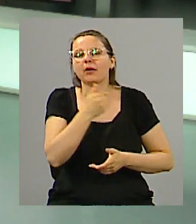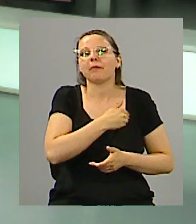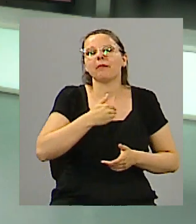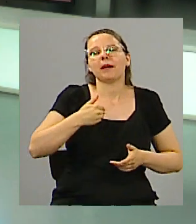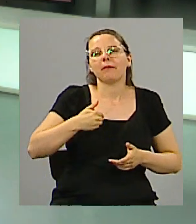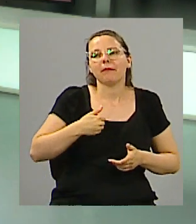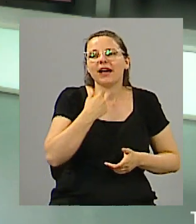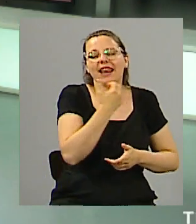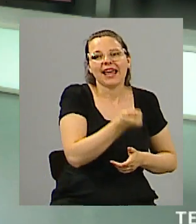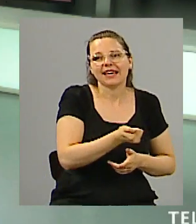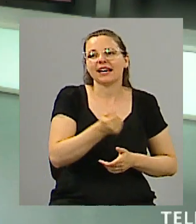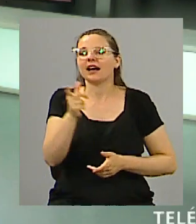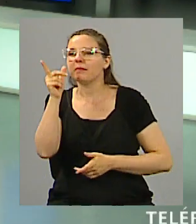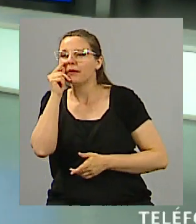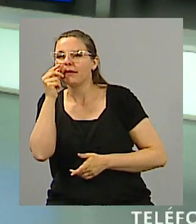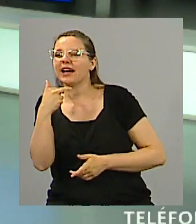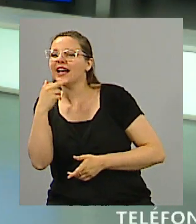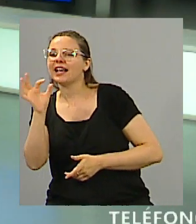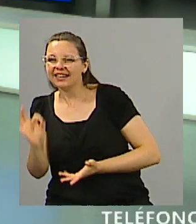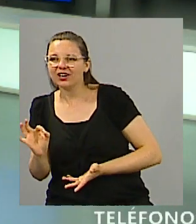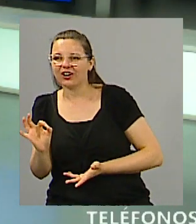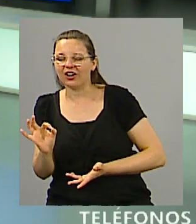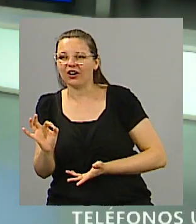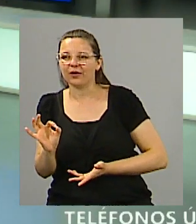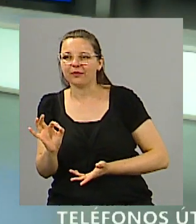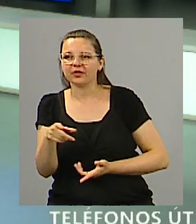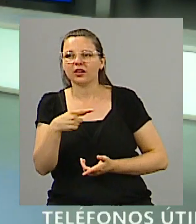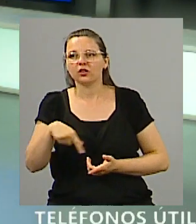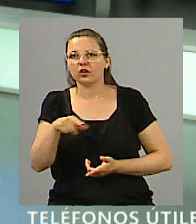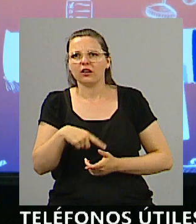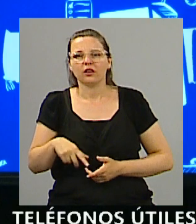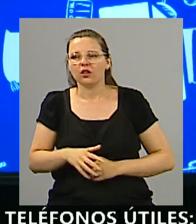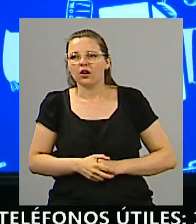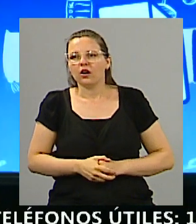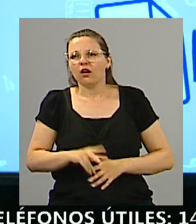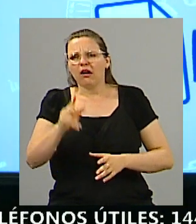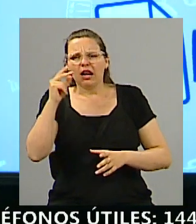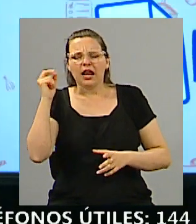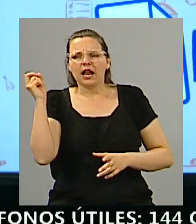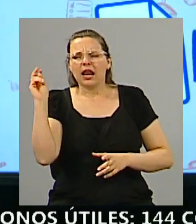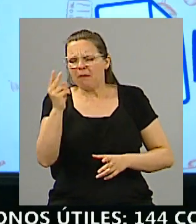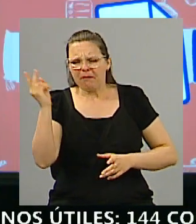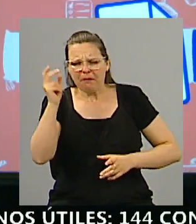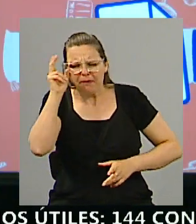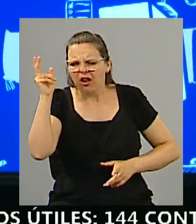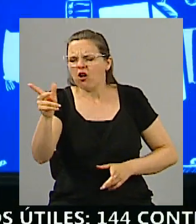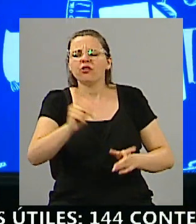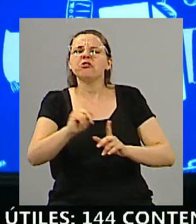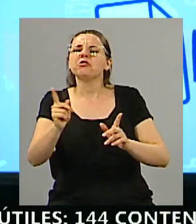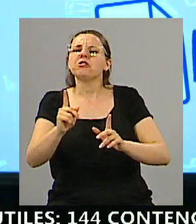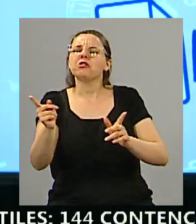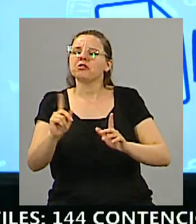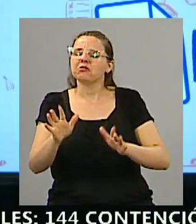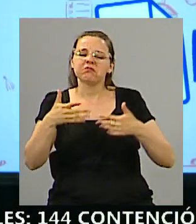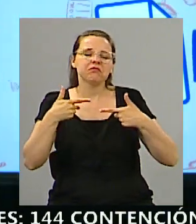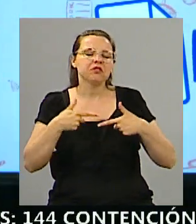vamos en familia. Entonces hacemos como que esto ya no sea el monstruo. Claro. Es algo más con lo que convivimos y con lo que tenemos que